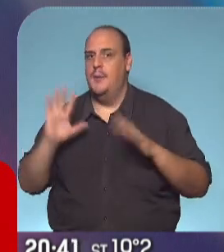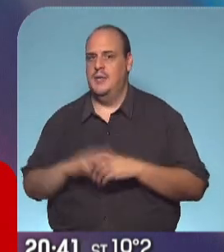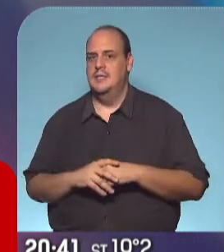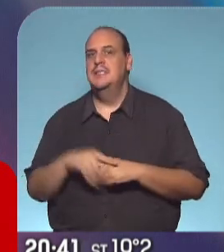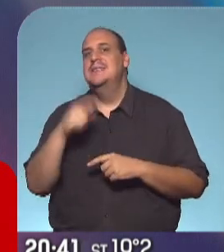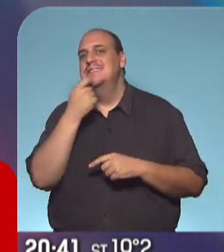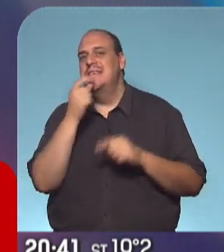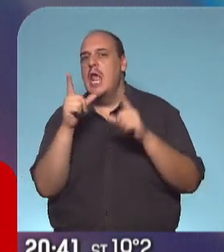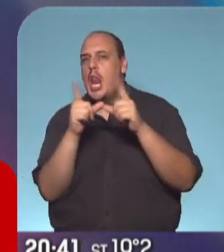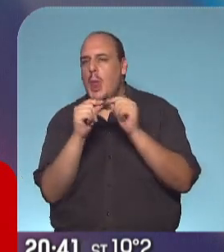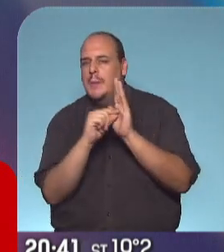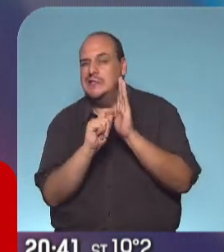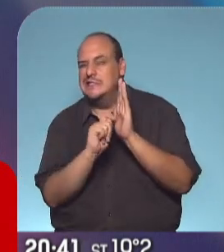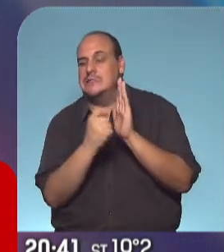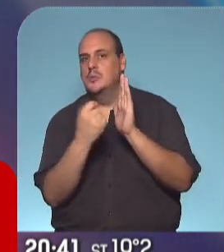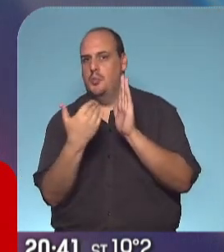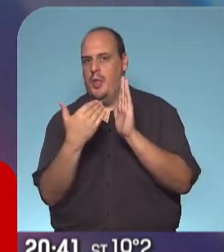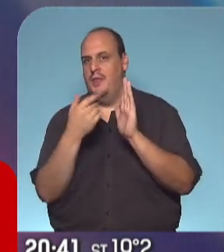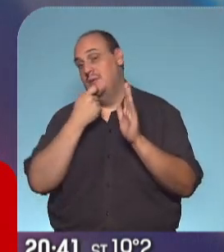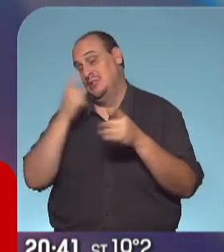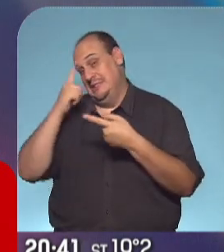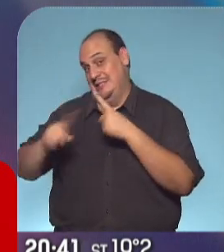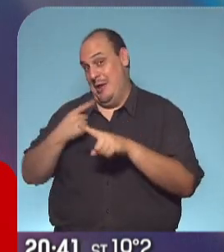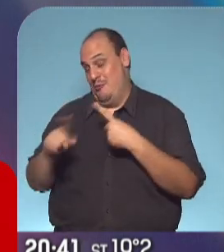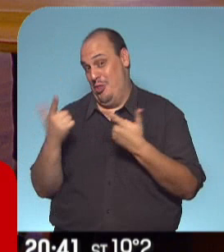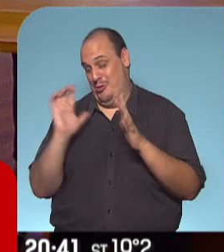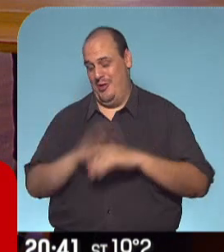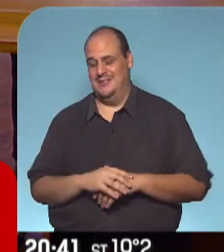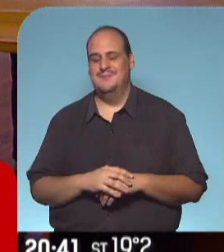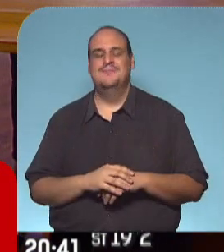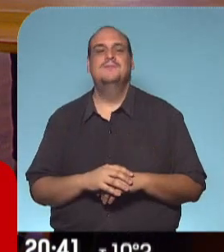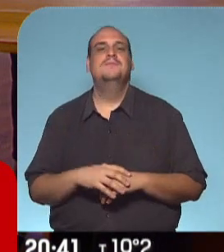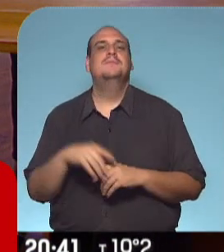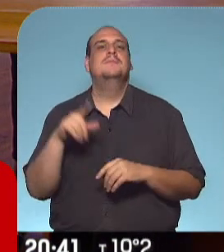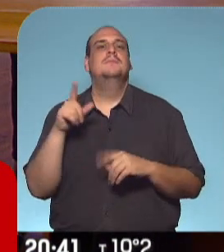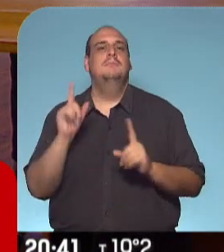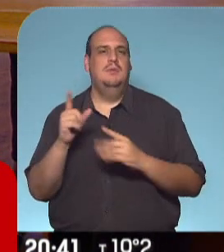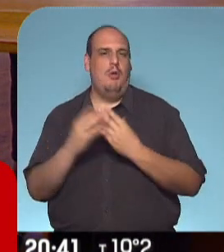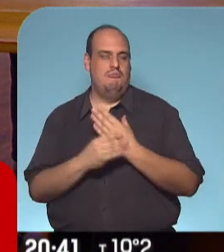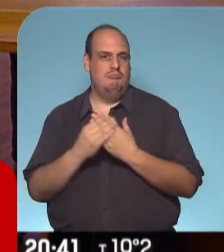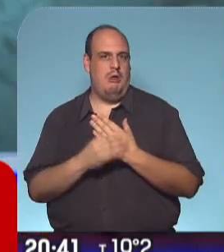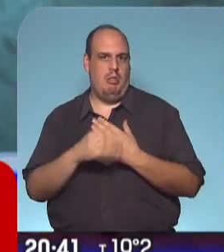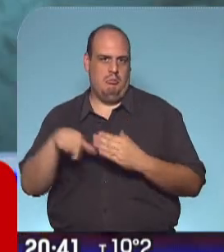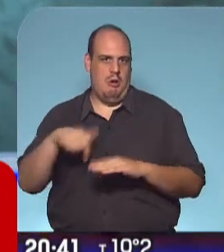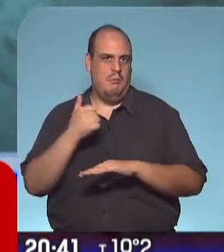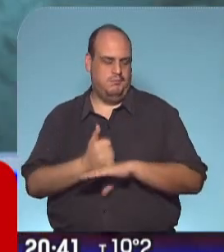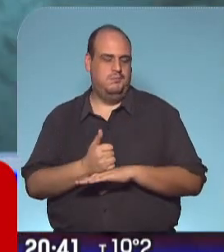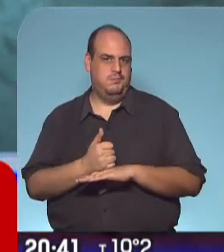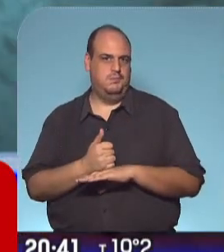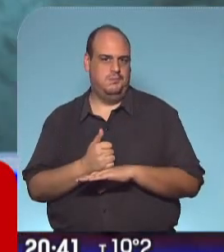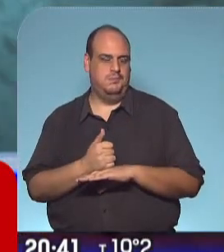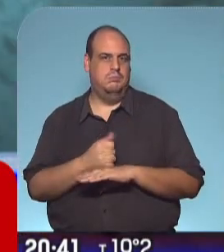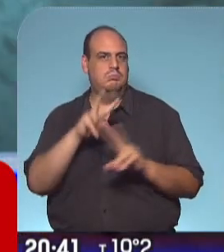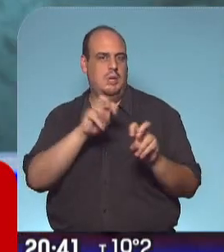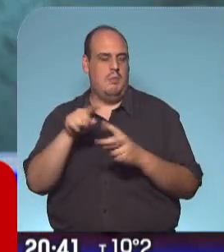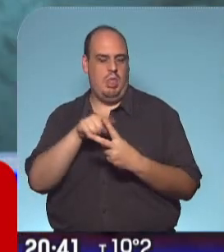que se pueda afinar, esa negociación está, si no, no sería negociación. Sí, difícil saberlo y está claro igual que el ministro aquí ha reconocido dos